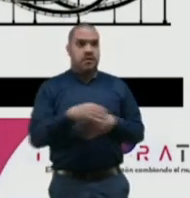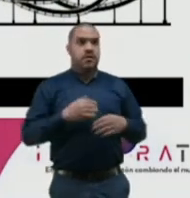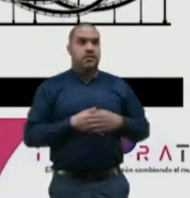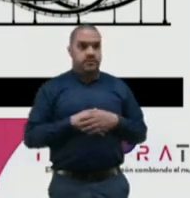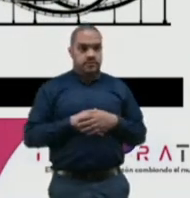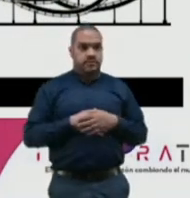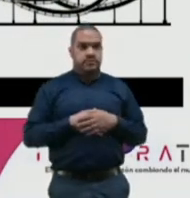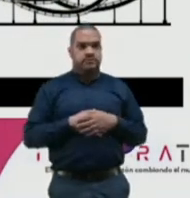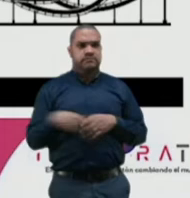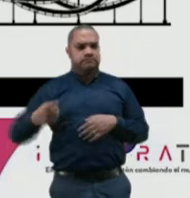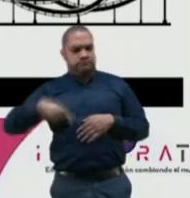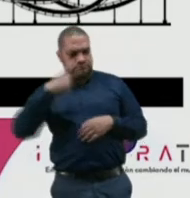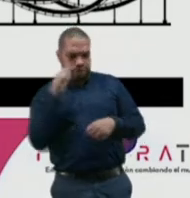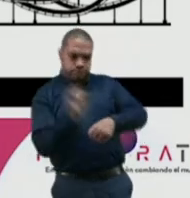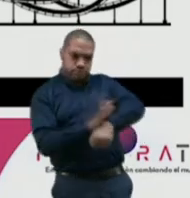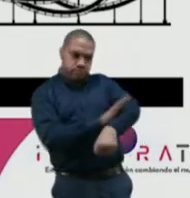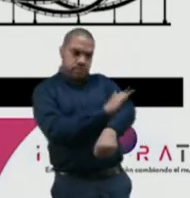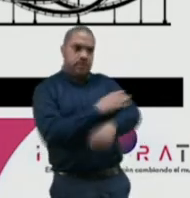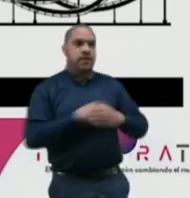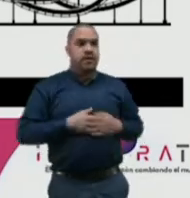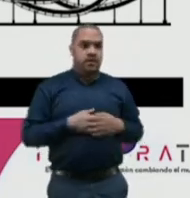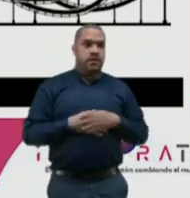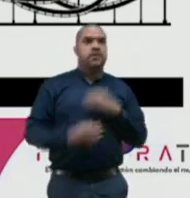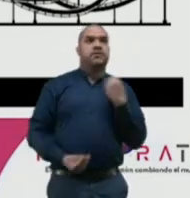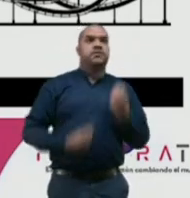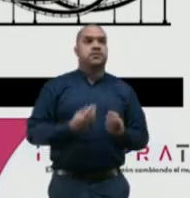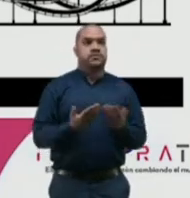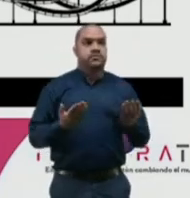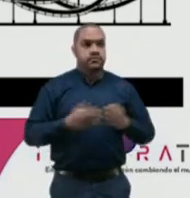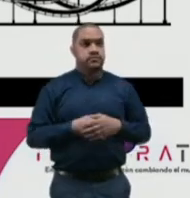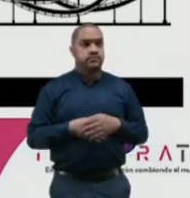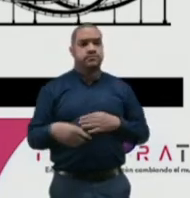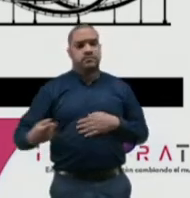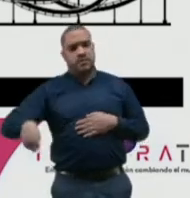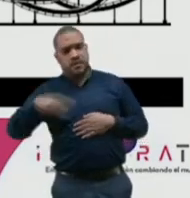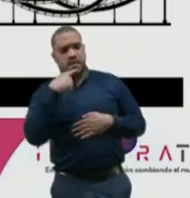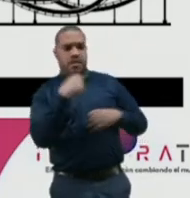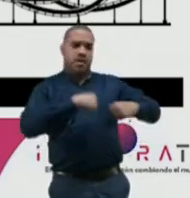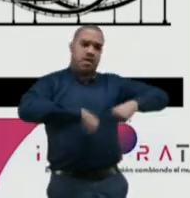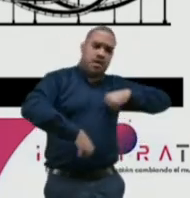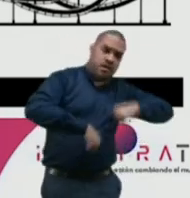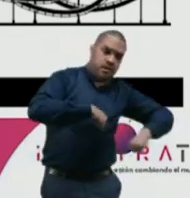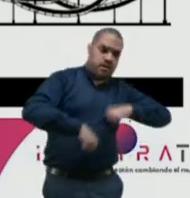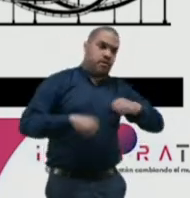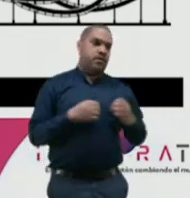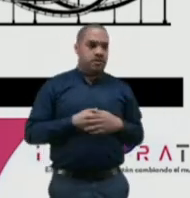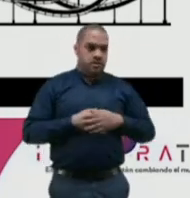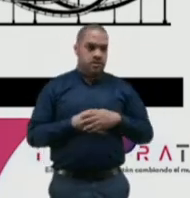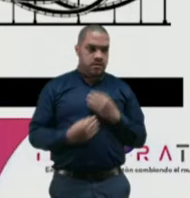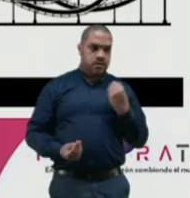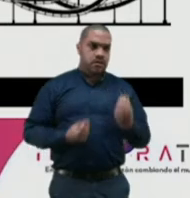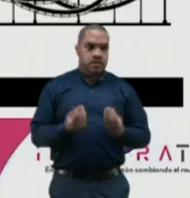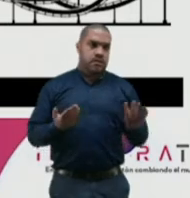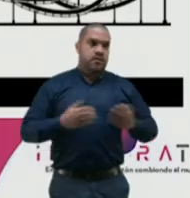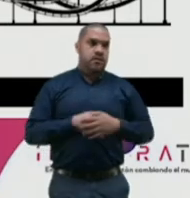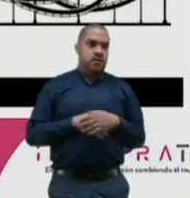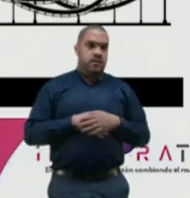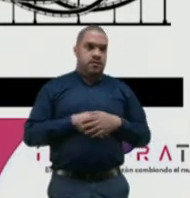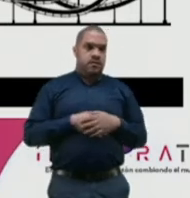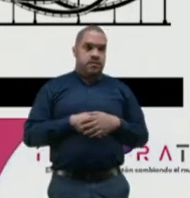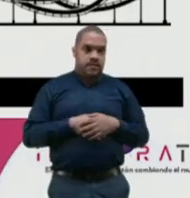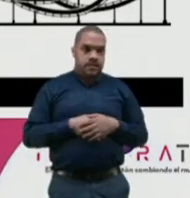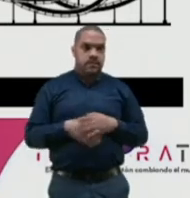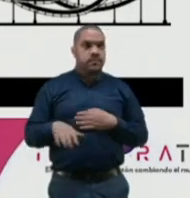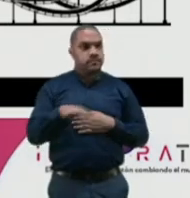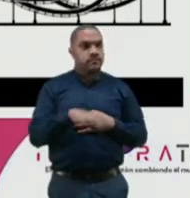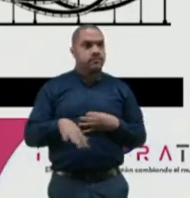emociones bastante potentes. Están haciendo algo y dice, así es que vamos a hacer las cosas, o ustedes ven algo que odian mucho. Entonces